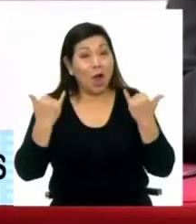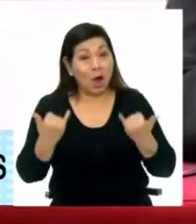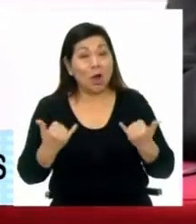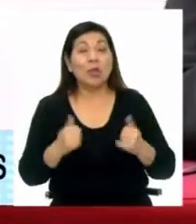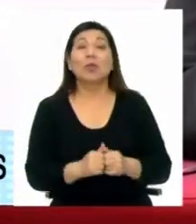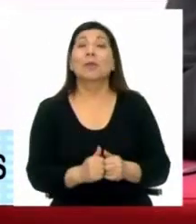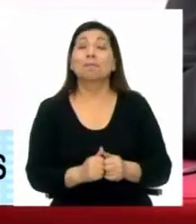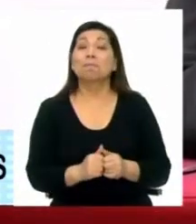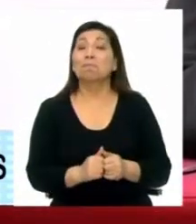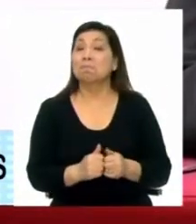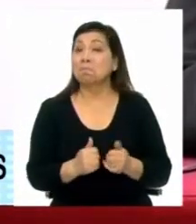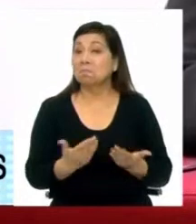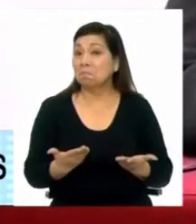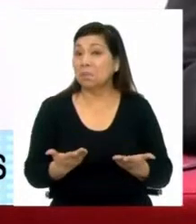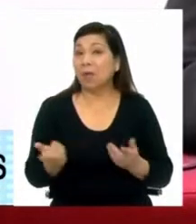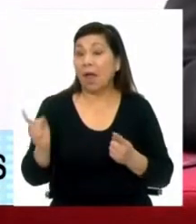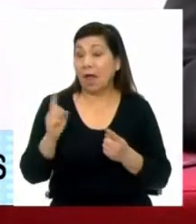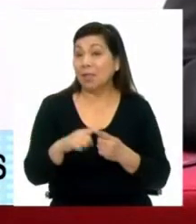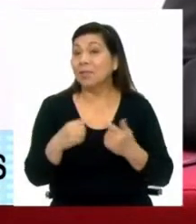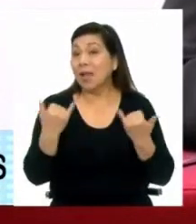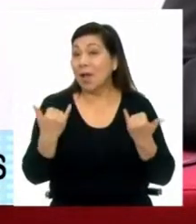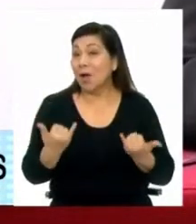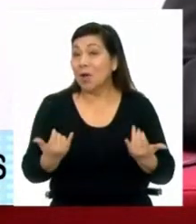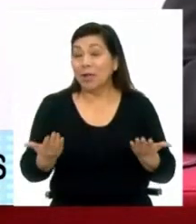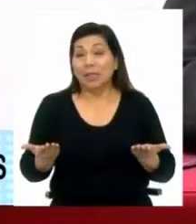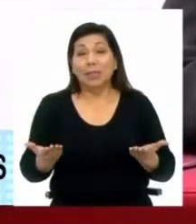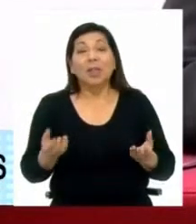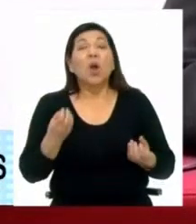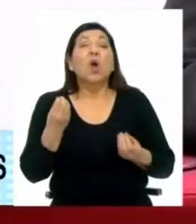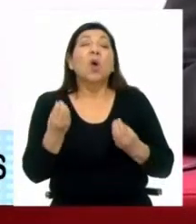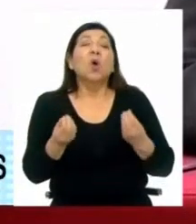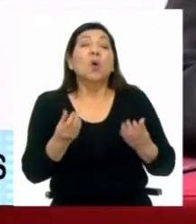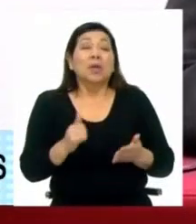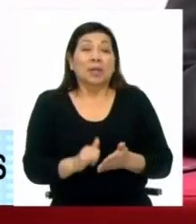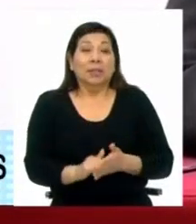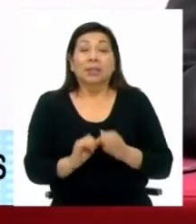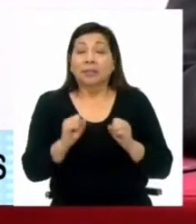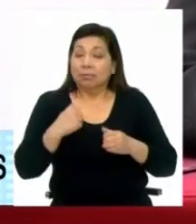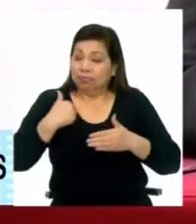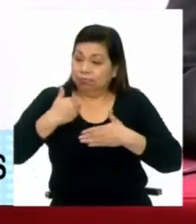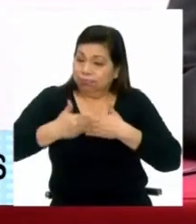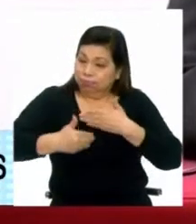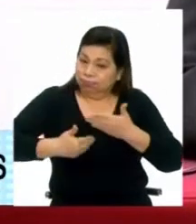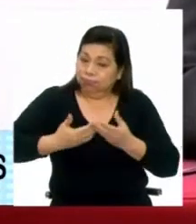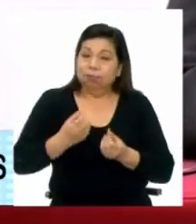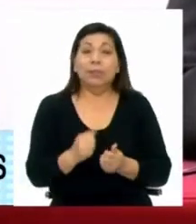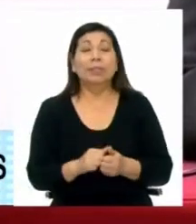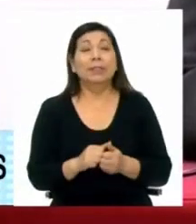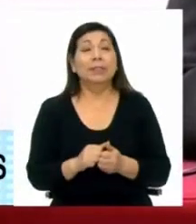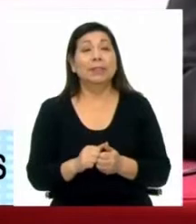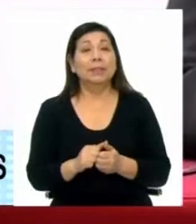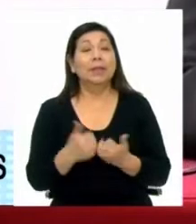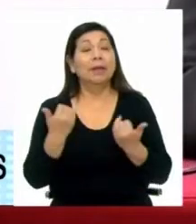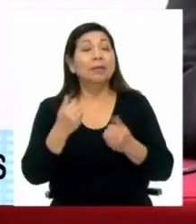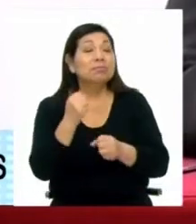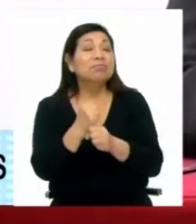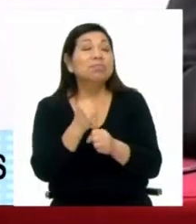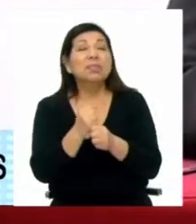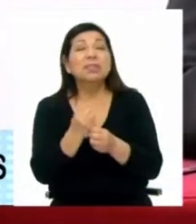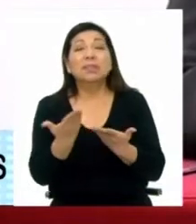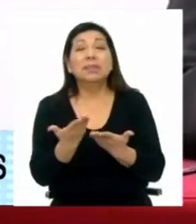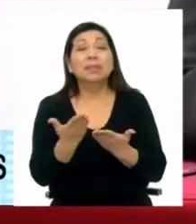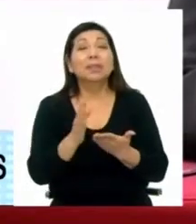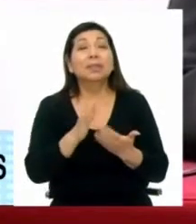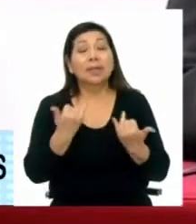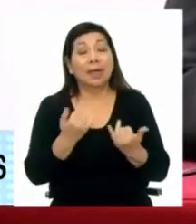hoy, hasta el momento, y cómo es que nosotros seguimos avanzando en el trabajo